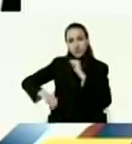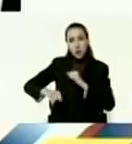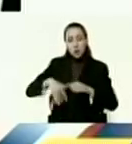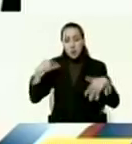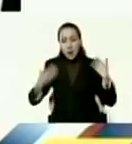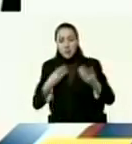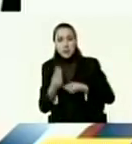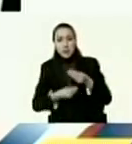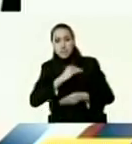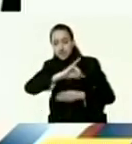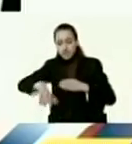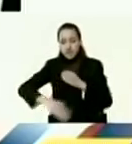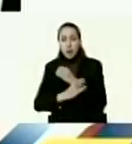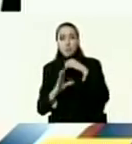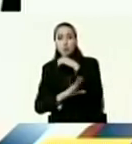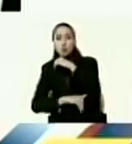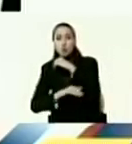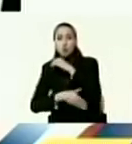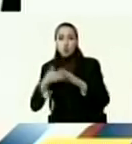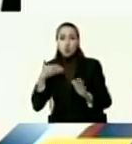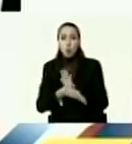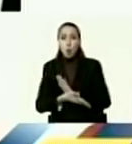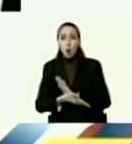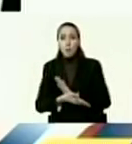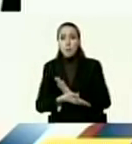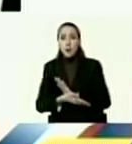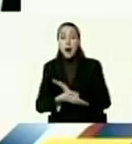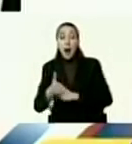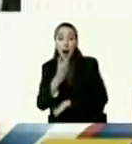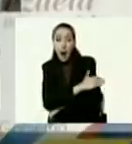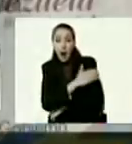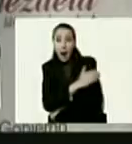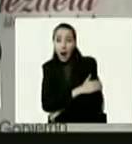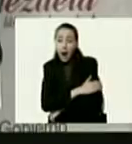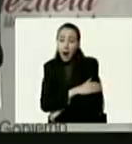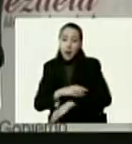corruptas de Juan Guaidó, 71 diputados de oposición.